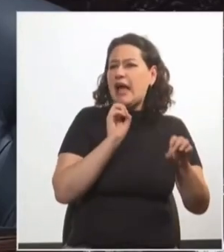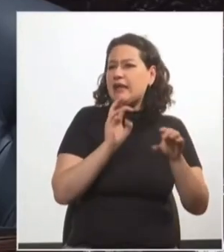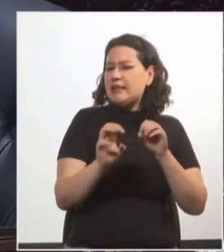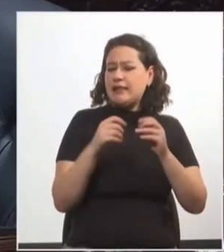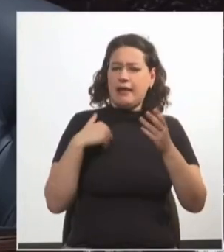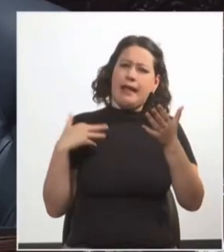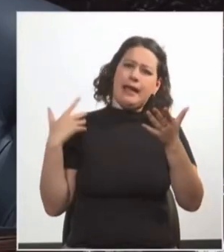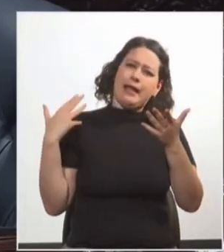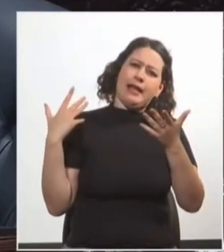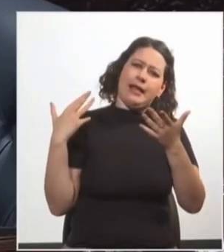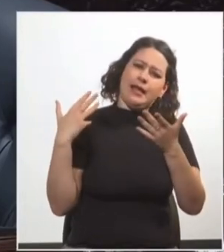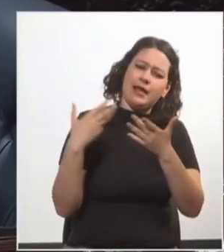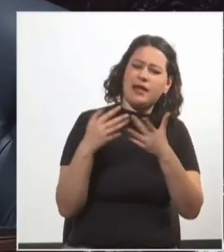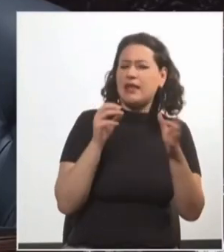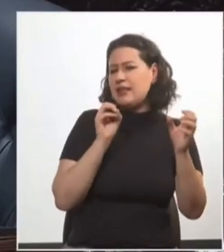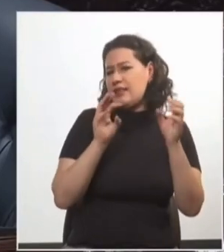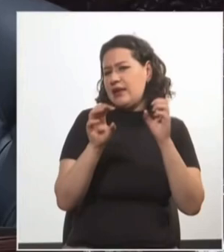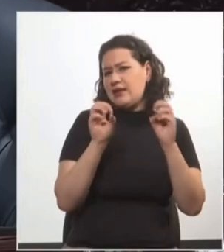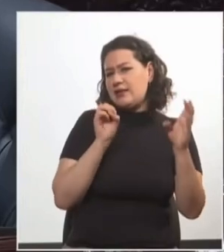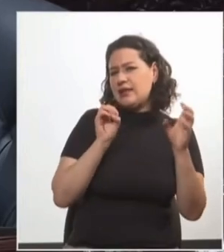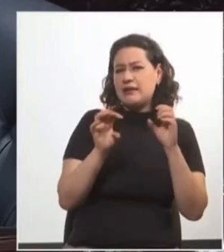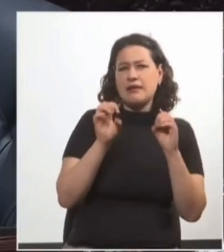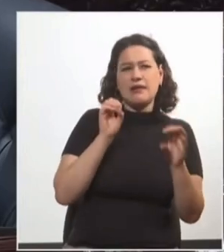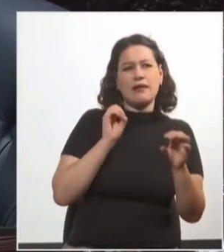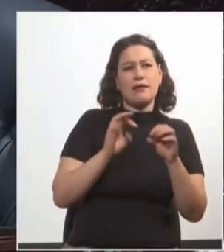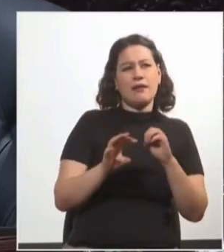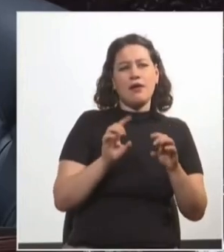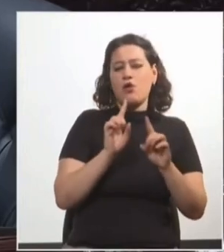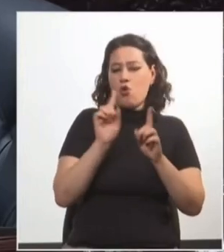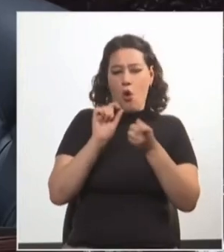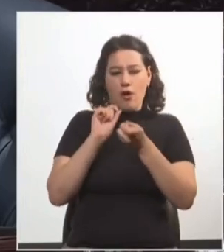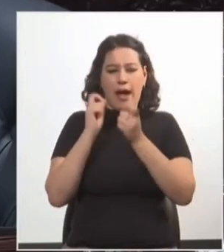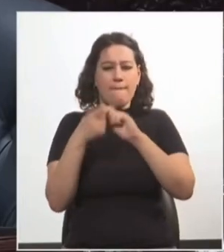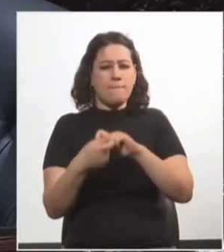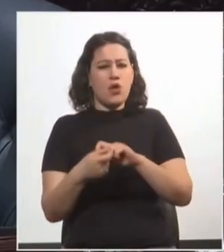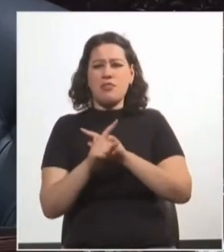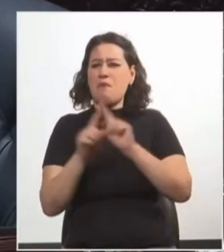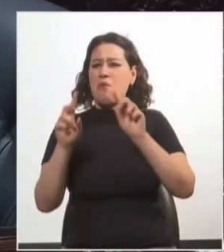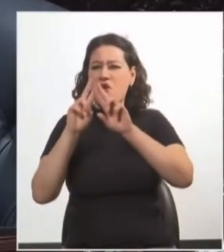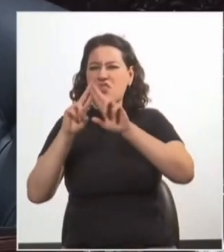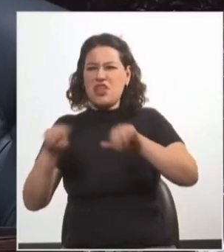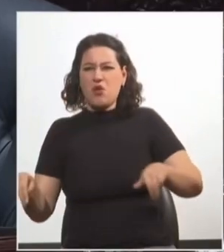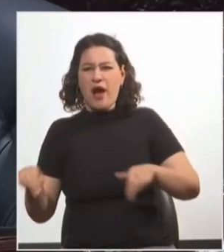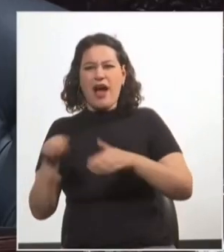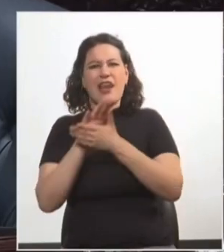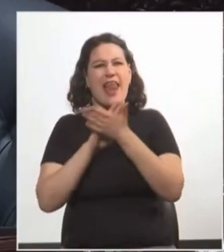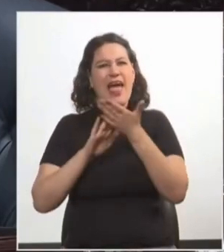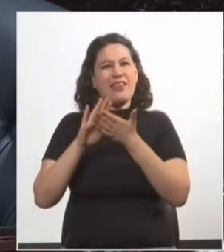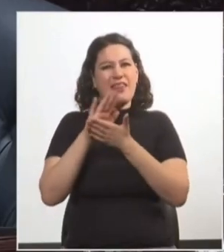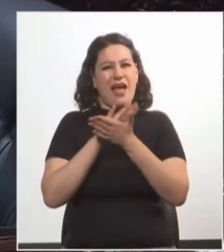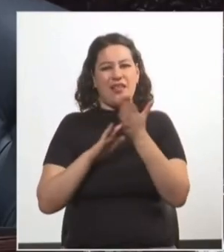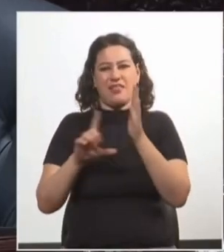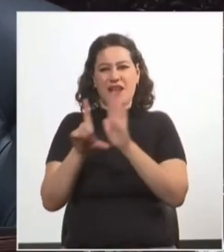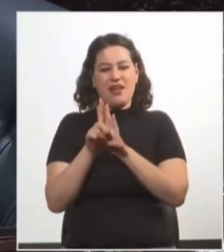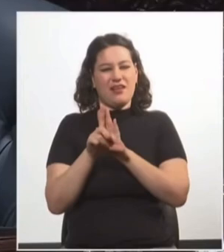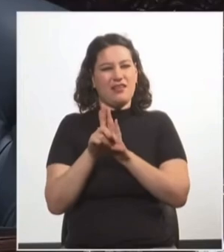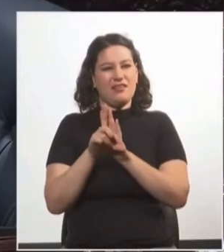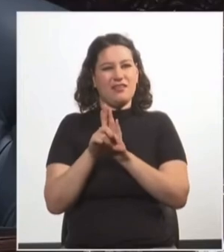tiempo no se revirtió ni derogó ningún aspecto relevante de esa